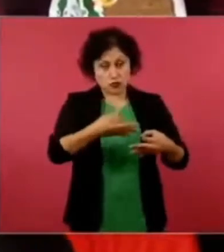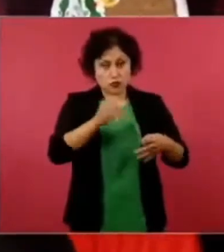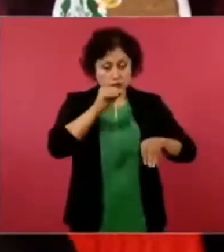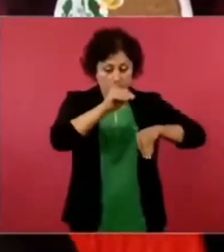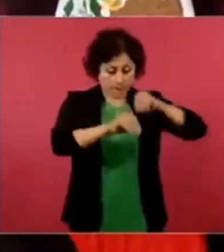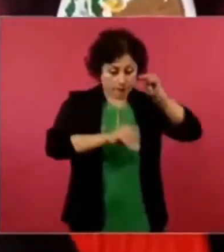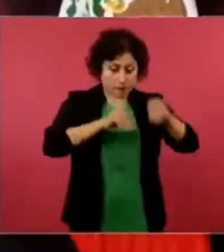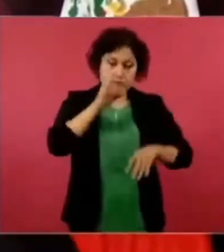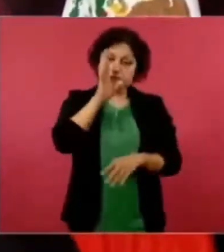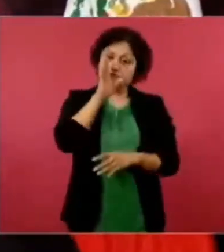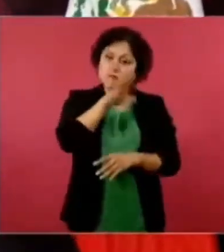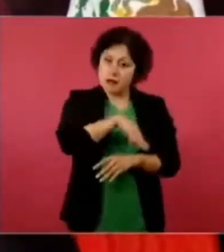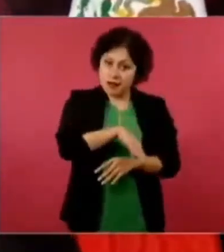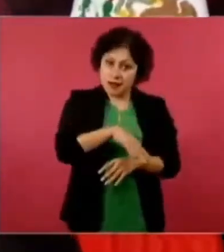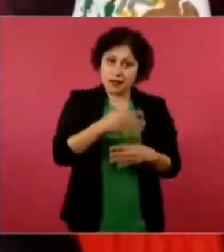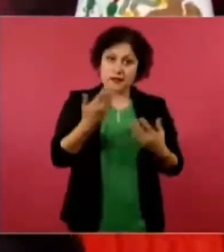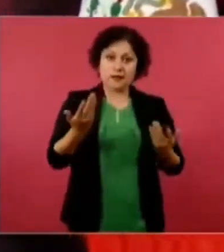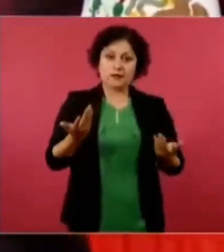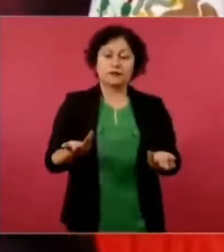en forma